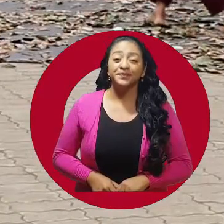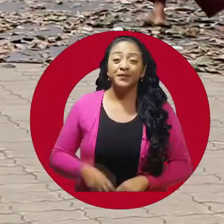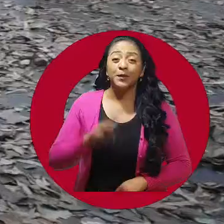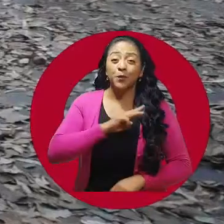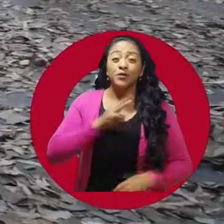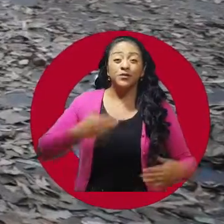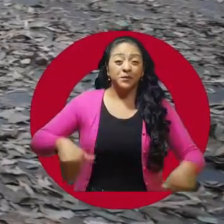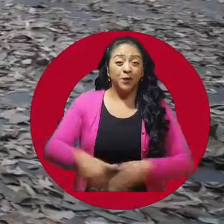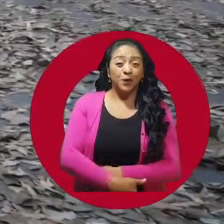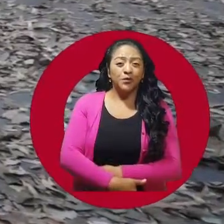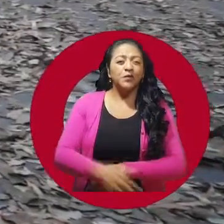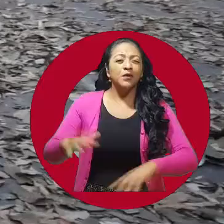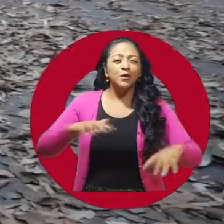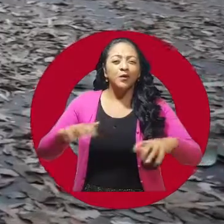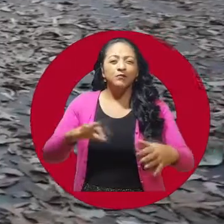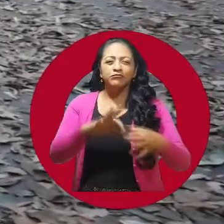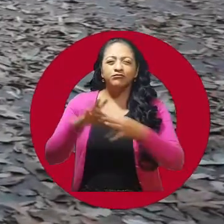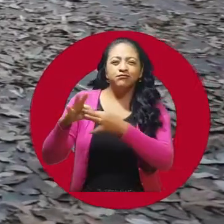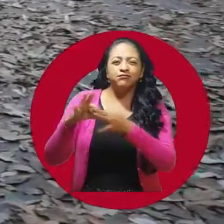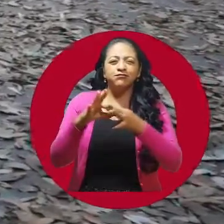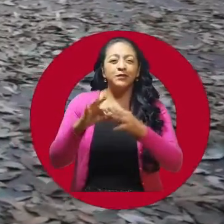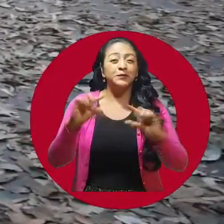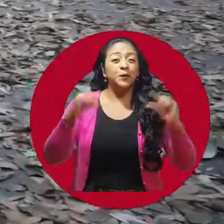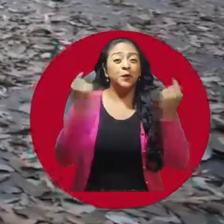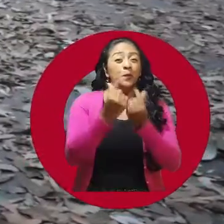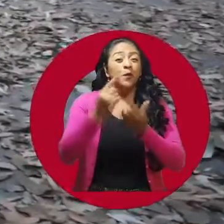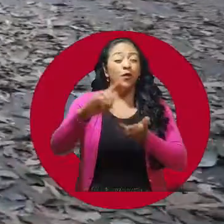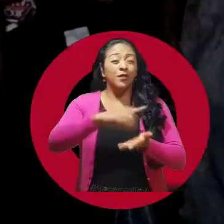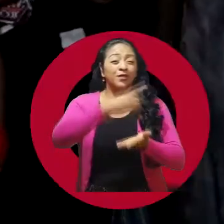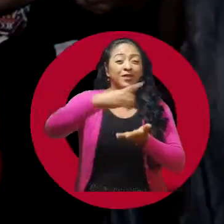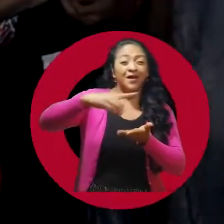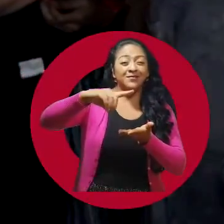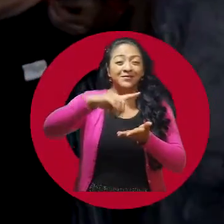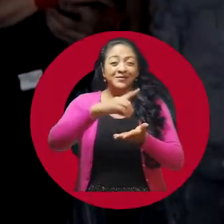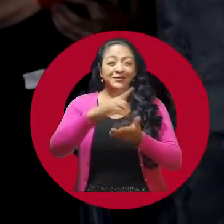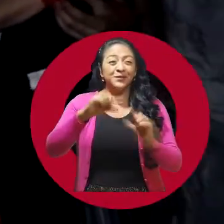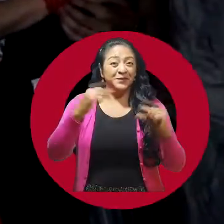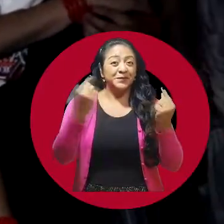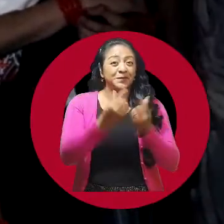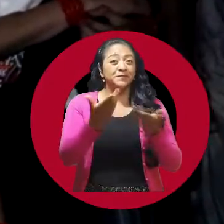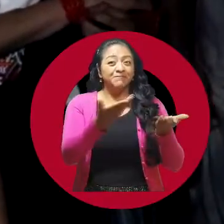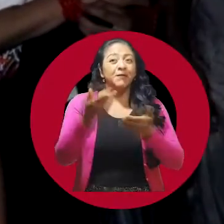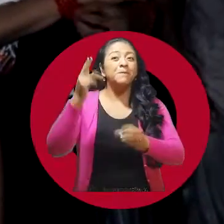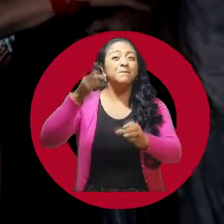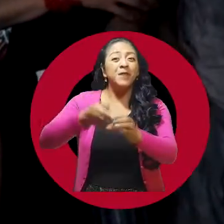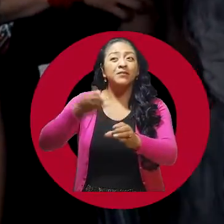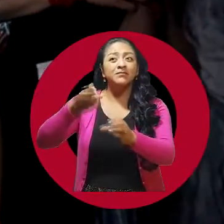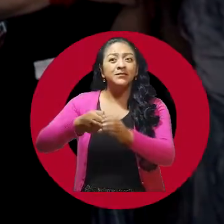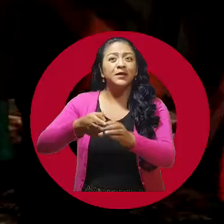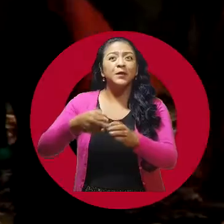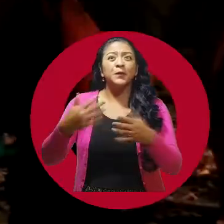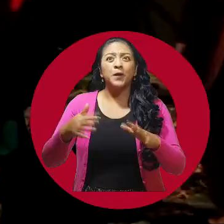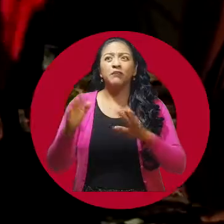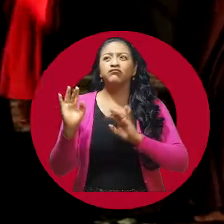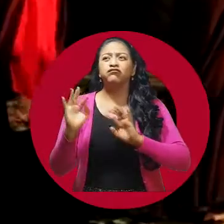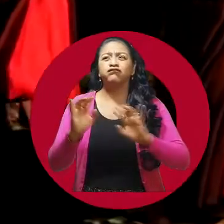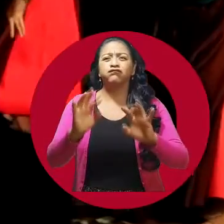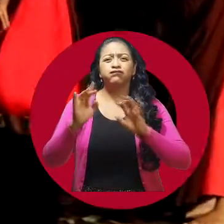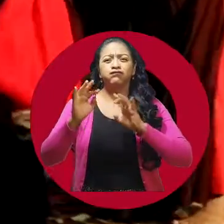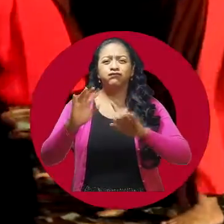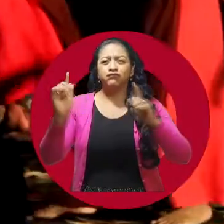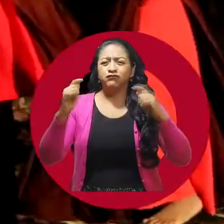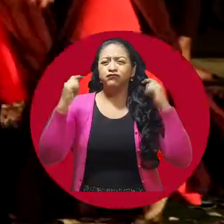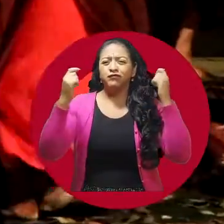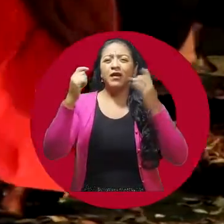en coordinación con el colectivo otavaleño de danza etnocontemporánea Andanzas, participaron en el 13º Festival Internacional de Artes